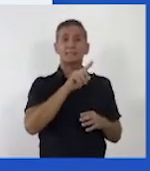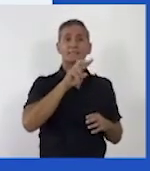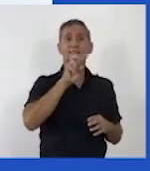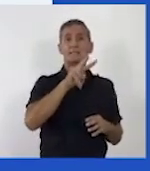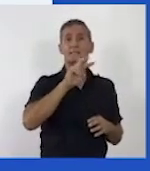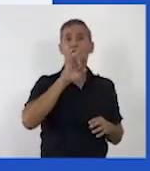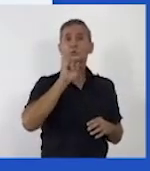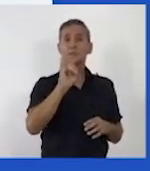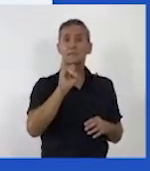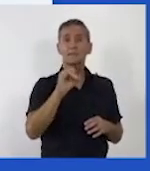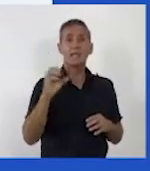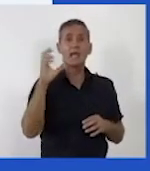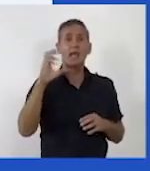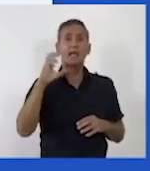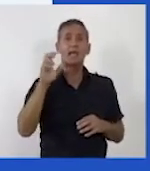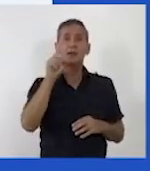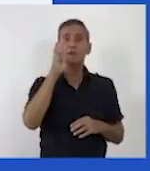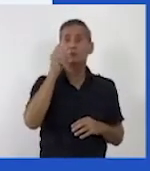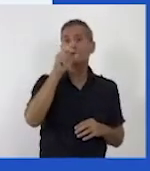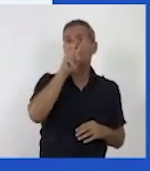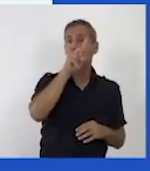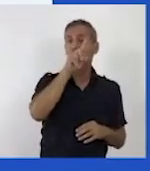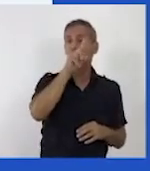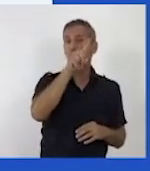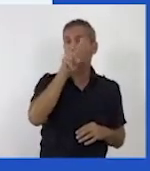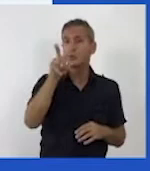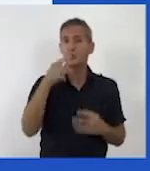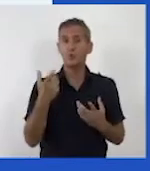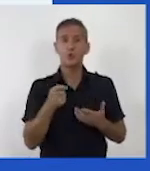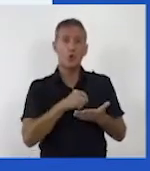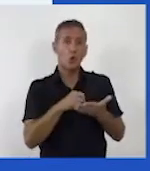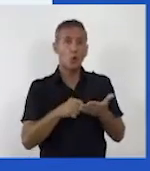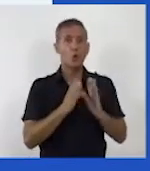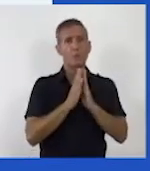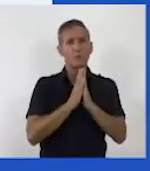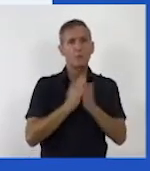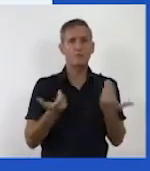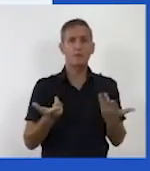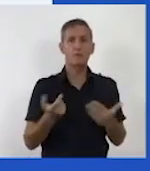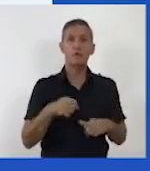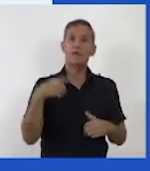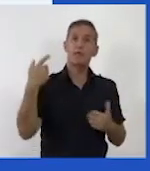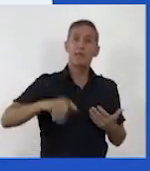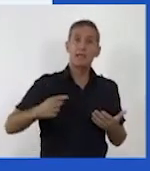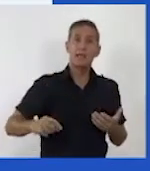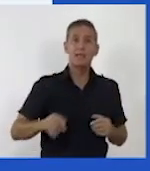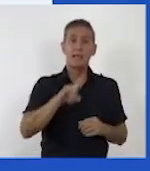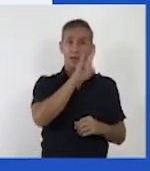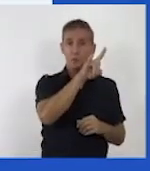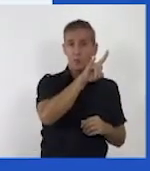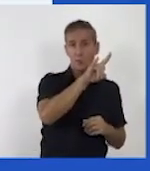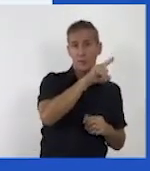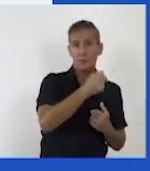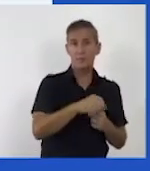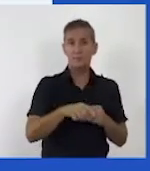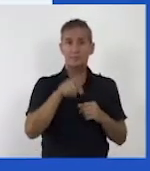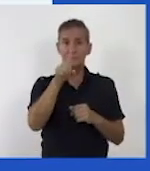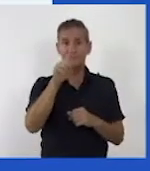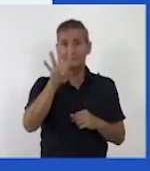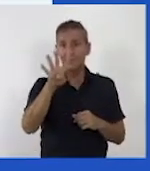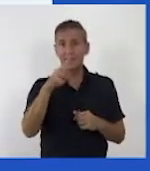capítulo 12 lo tienen ahí en pantalla copien por favor qué van a hacer los ejercicios 9